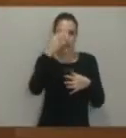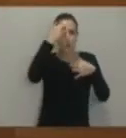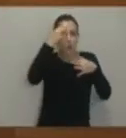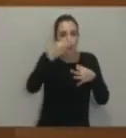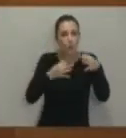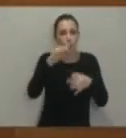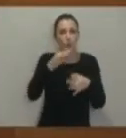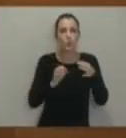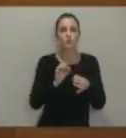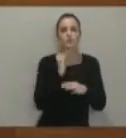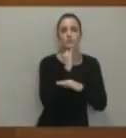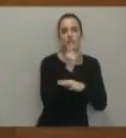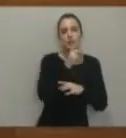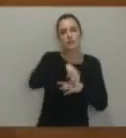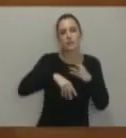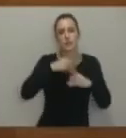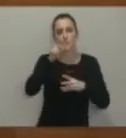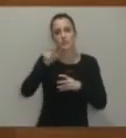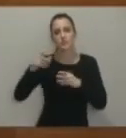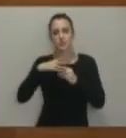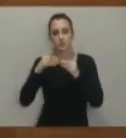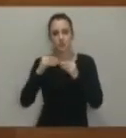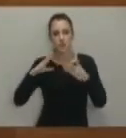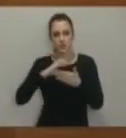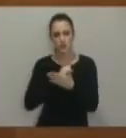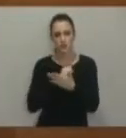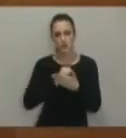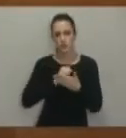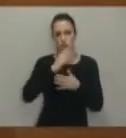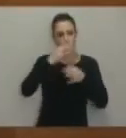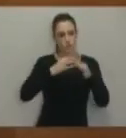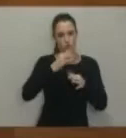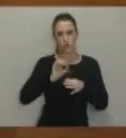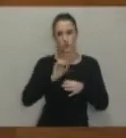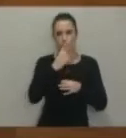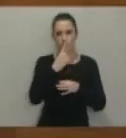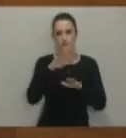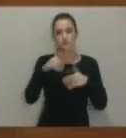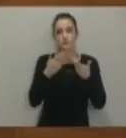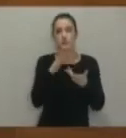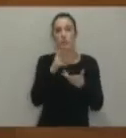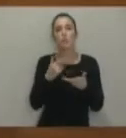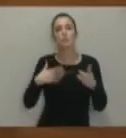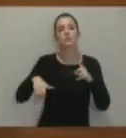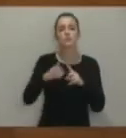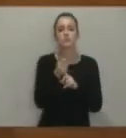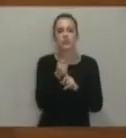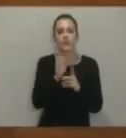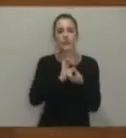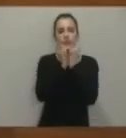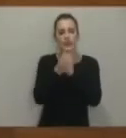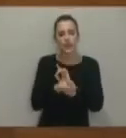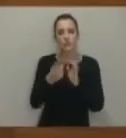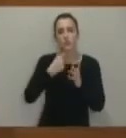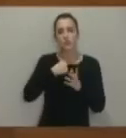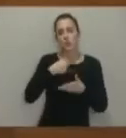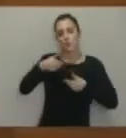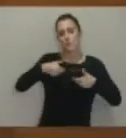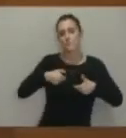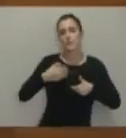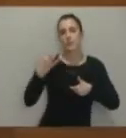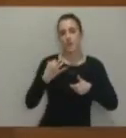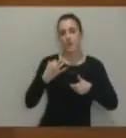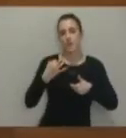para conseguir esa reflexión y ese cambio de opinión del Gobierno, solicito el apoyo de todos los grupos de